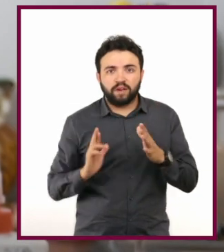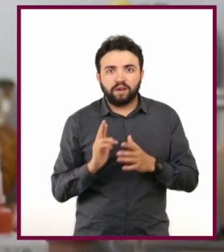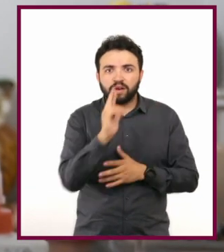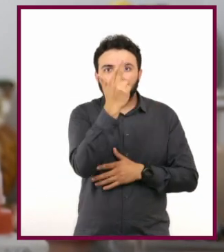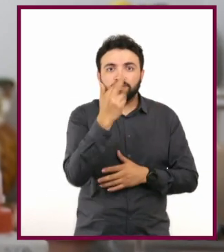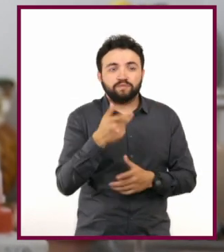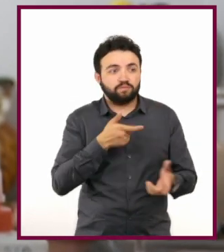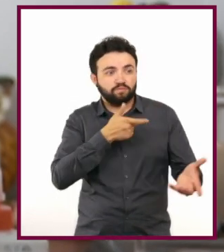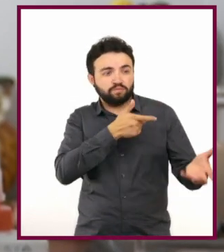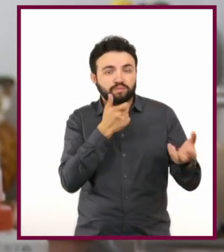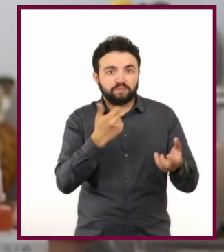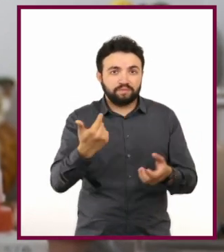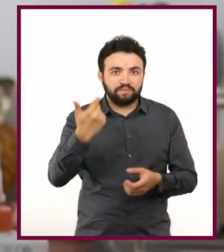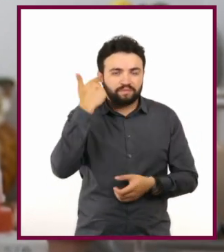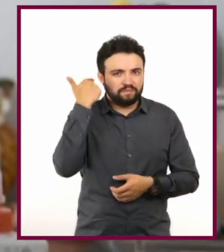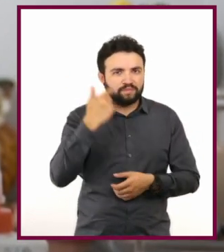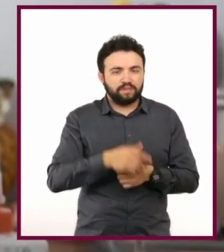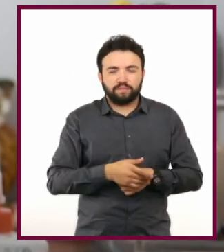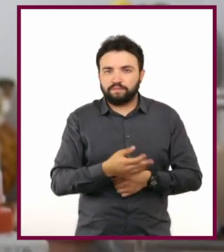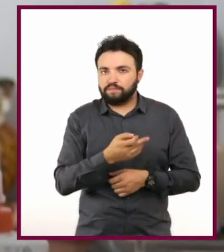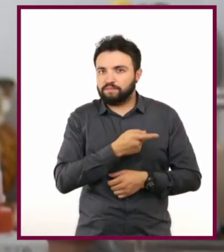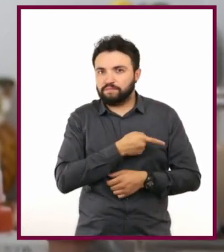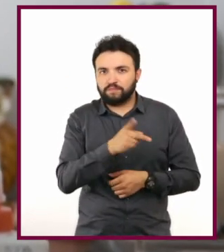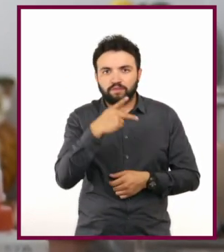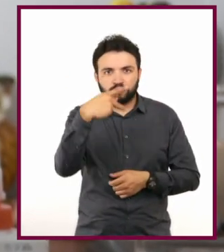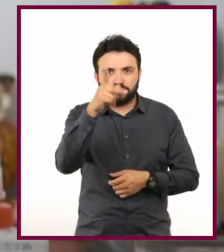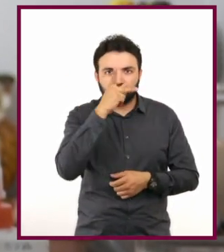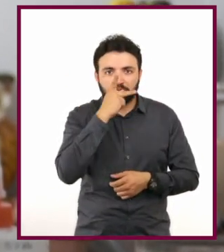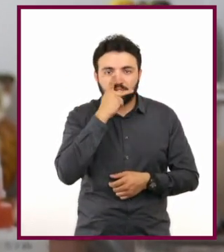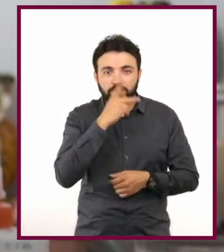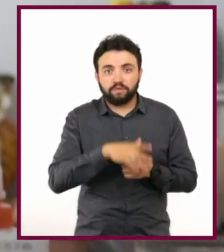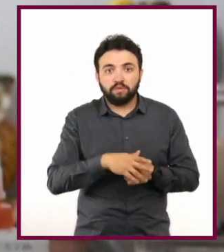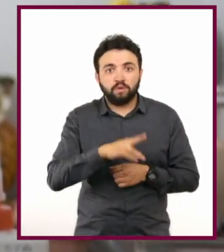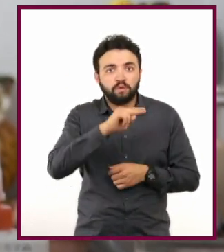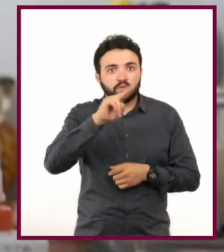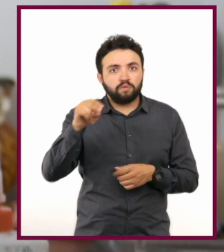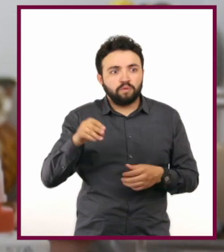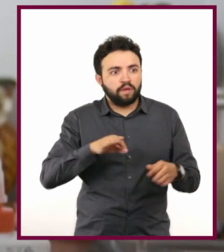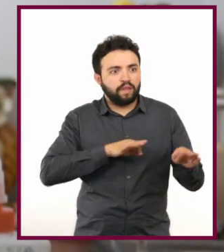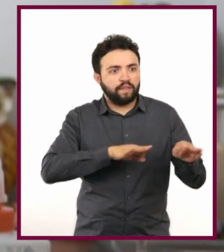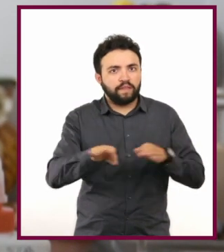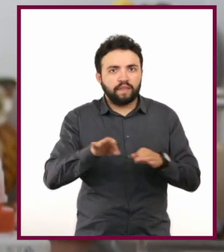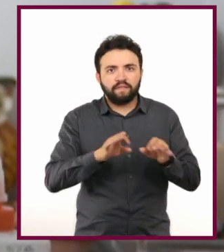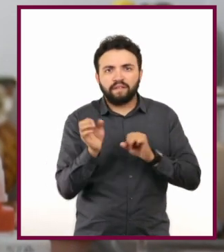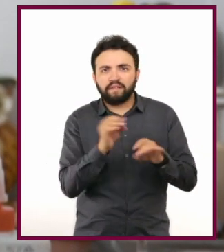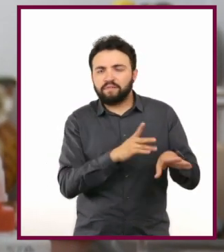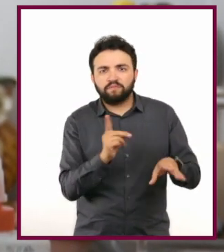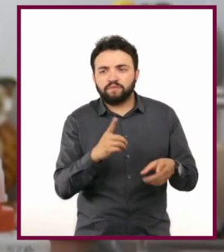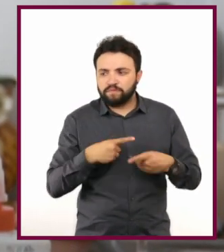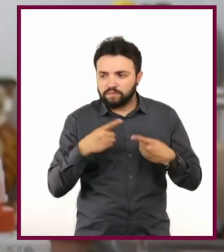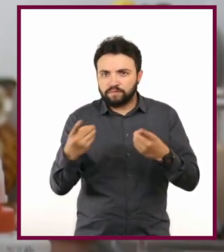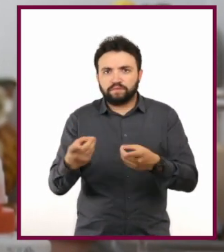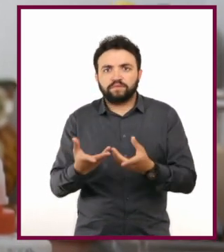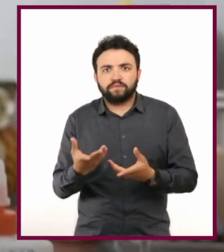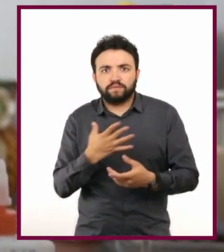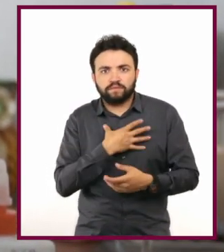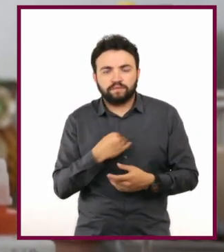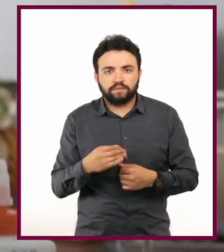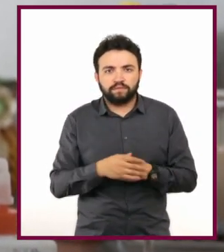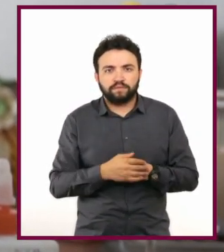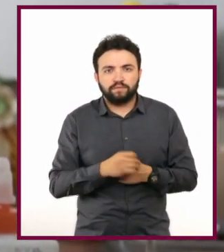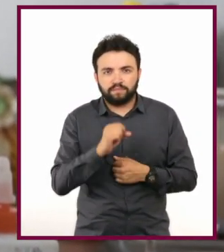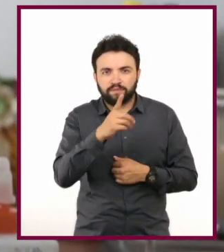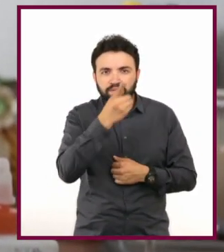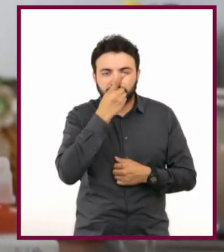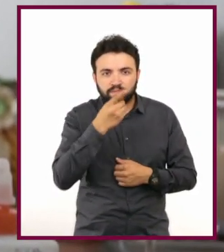una bala le rozó la oreja. Pobre bisabuelo. Aún sordo nunca dejó de trabajar para darles a sus hijos, aunque sea un